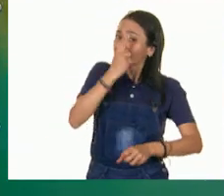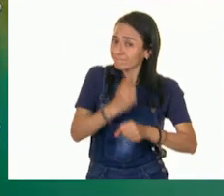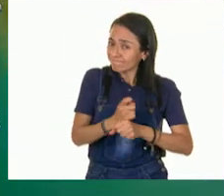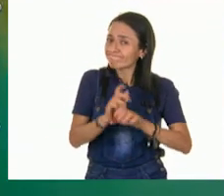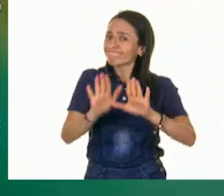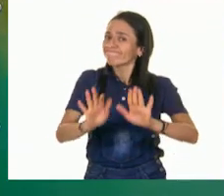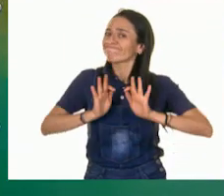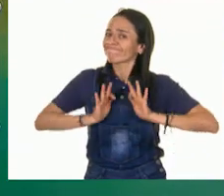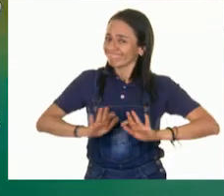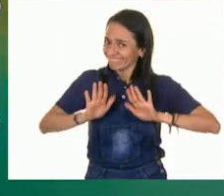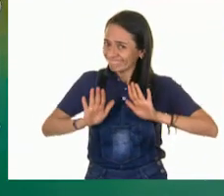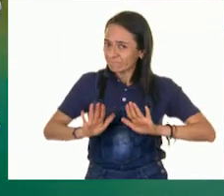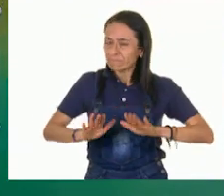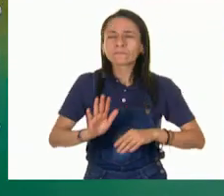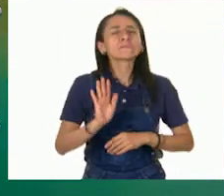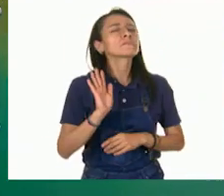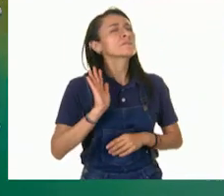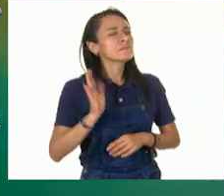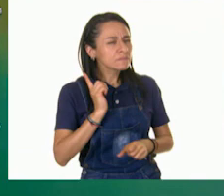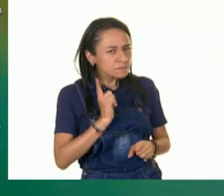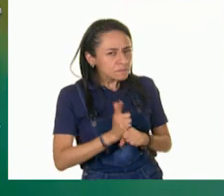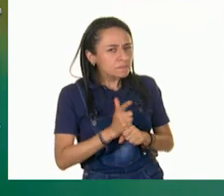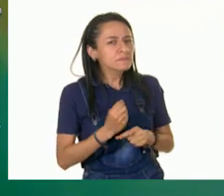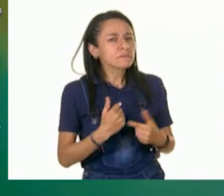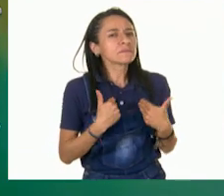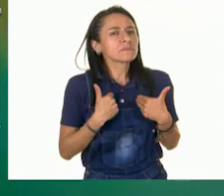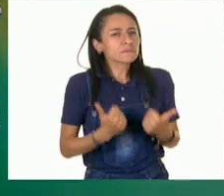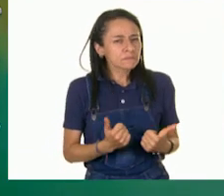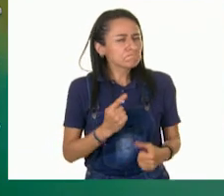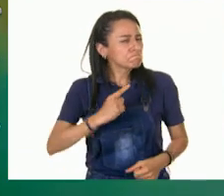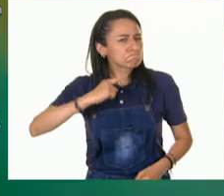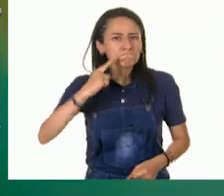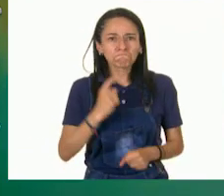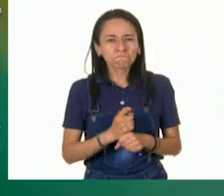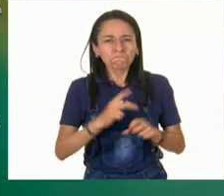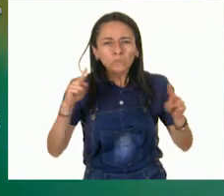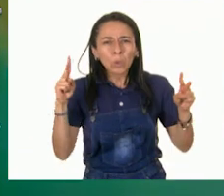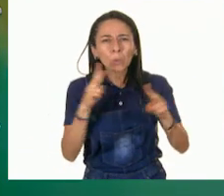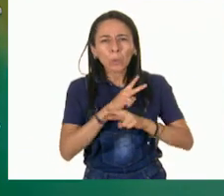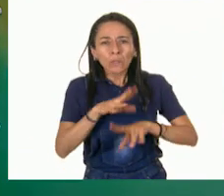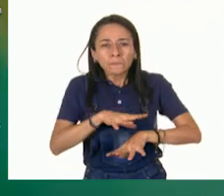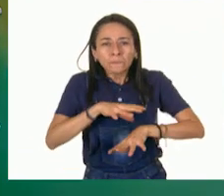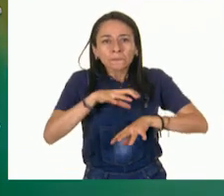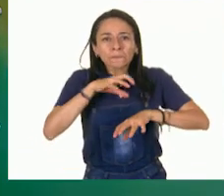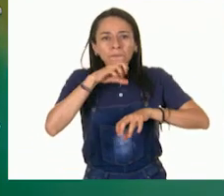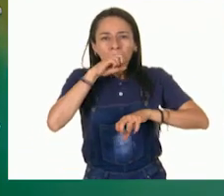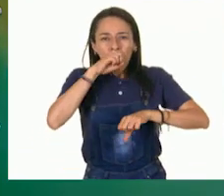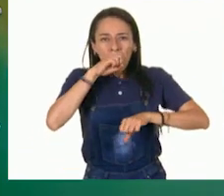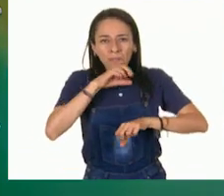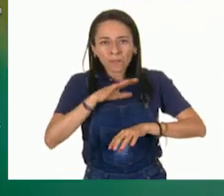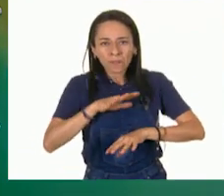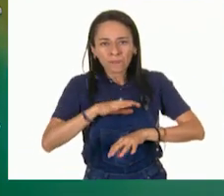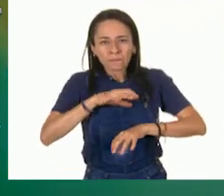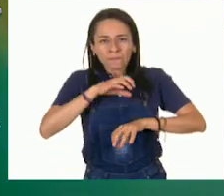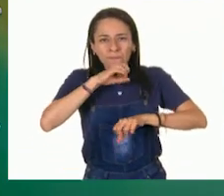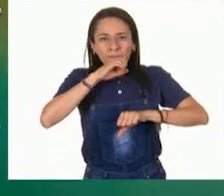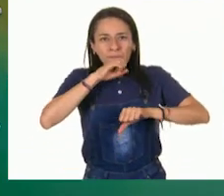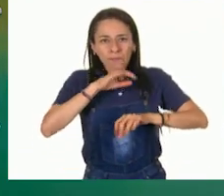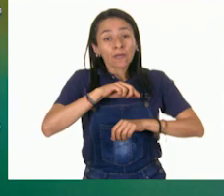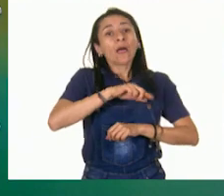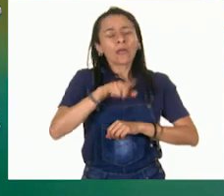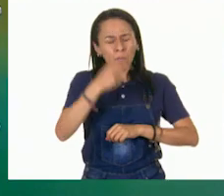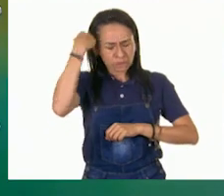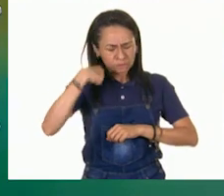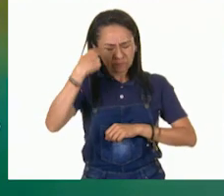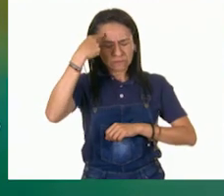Entonces, respirar y después reflexionar sobre lo que está sucediendo. ¡Perfecto! Dejar